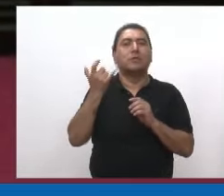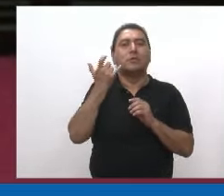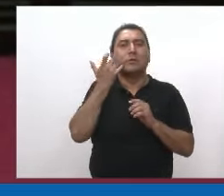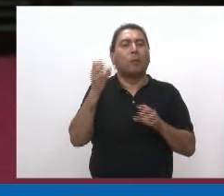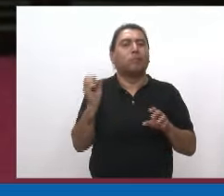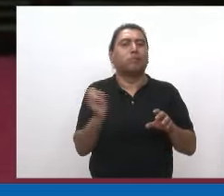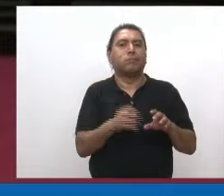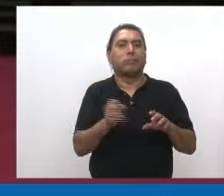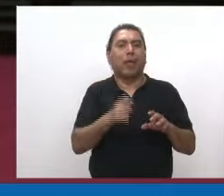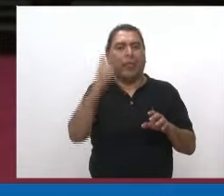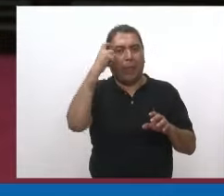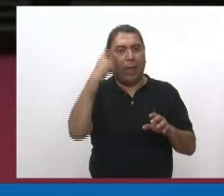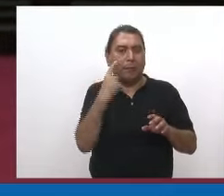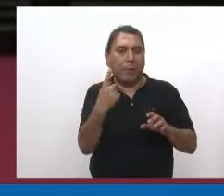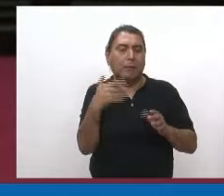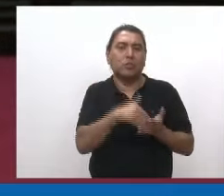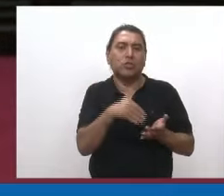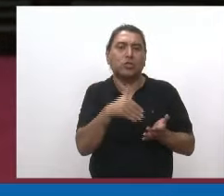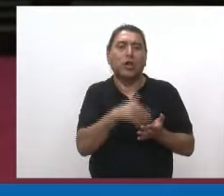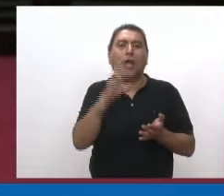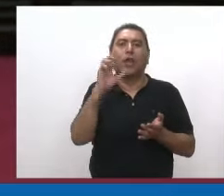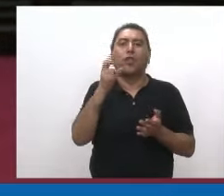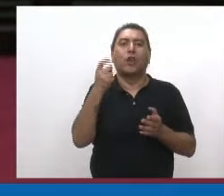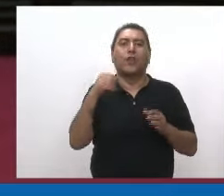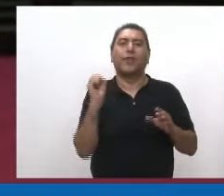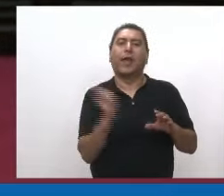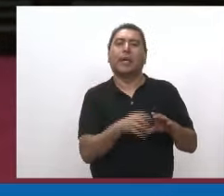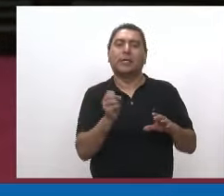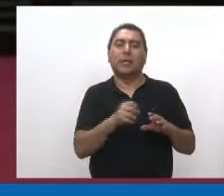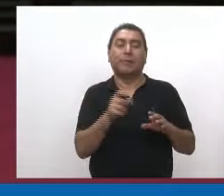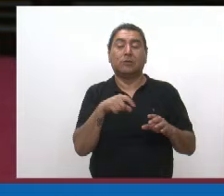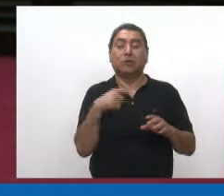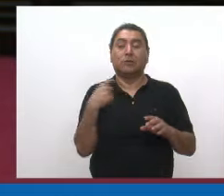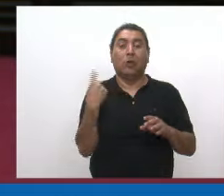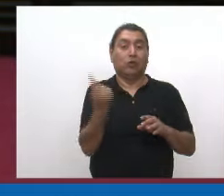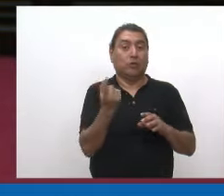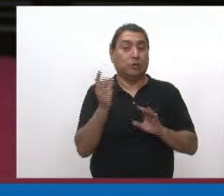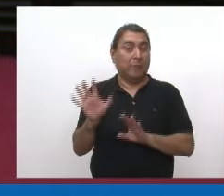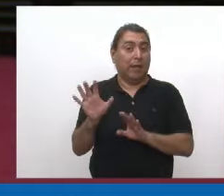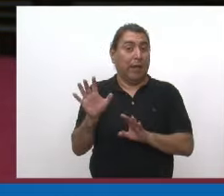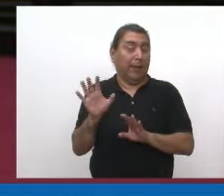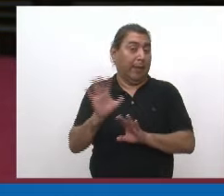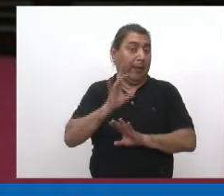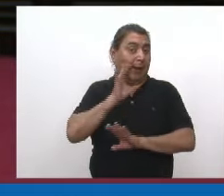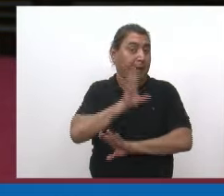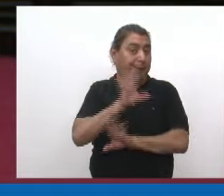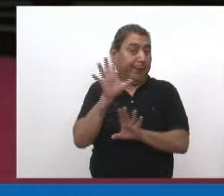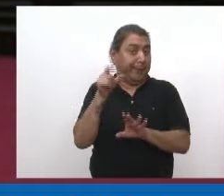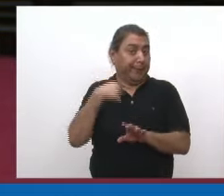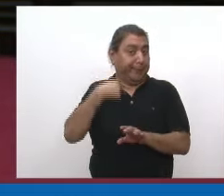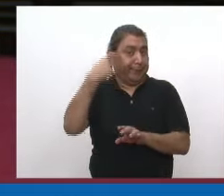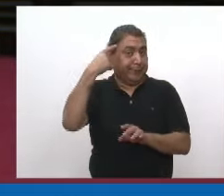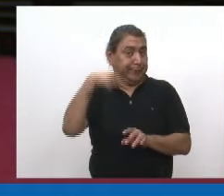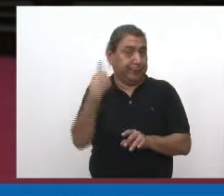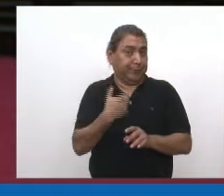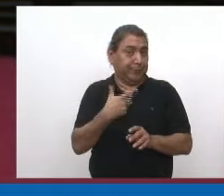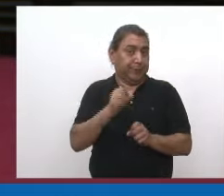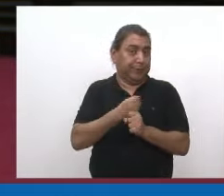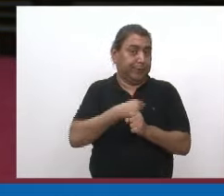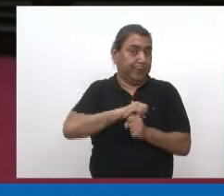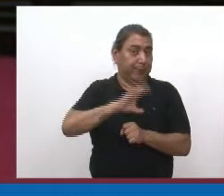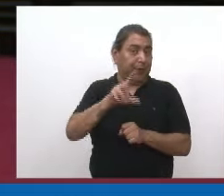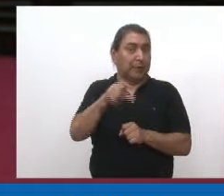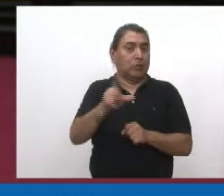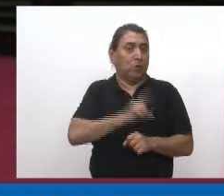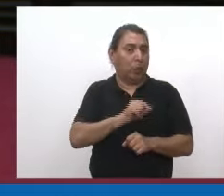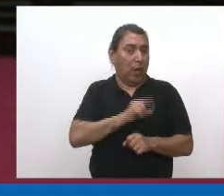10.000 millones de dólares de reserva cuando nadie esperaba lo contrario. Entonces estamos haciendo las cosas bien y eso le duele mucho